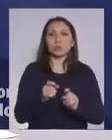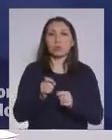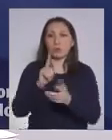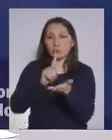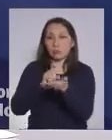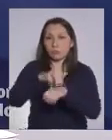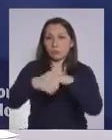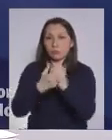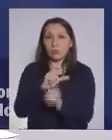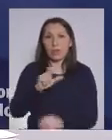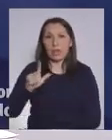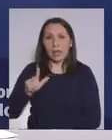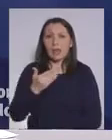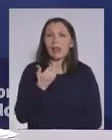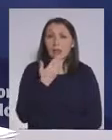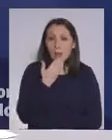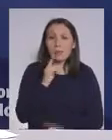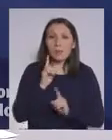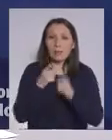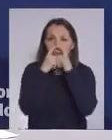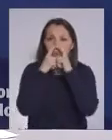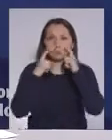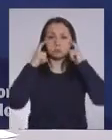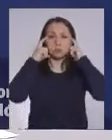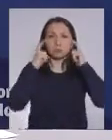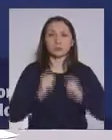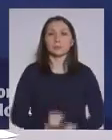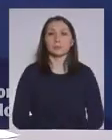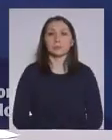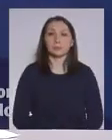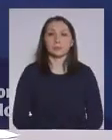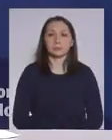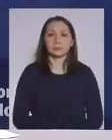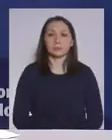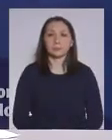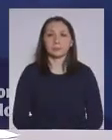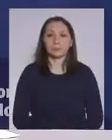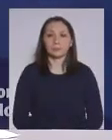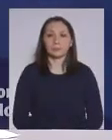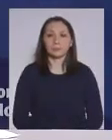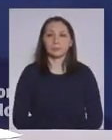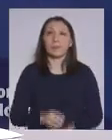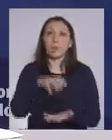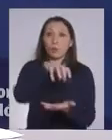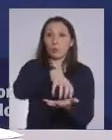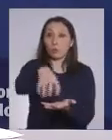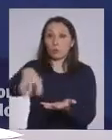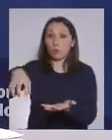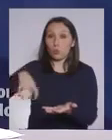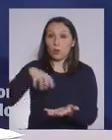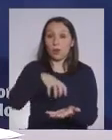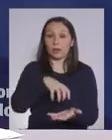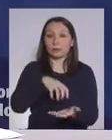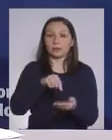gel y el uso de la mascarilla en las comunas